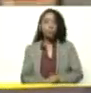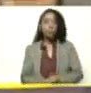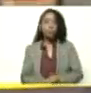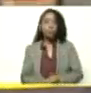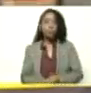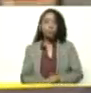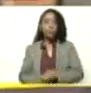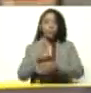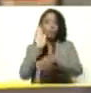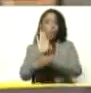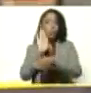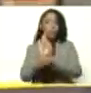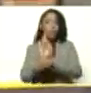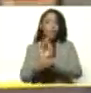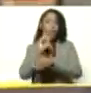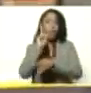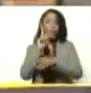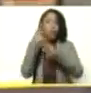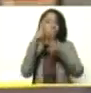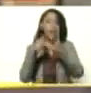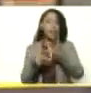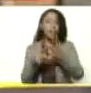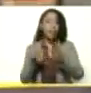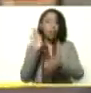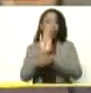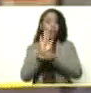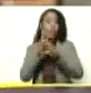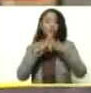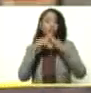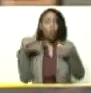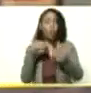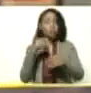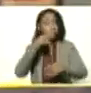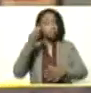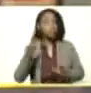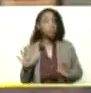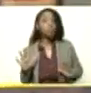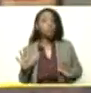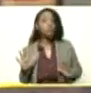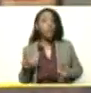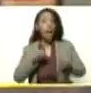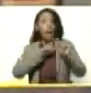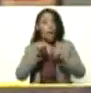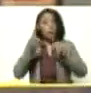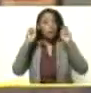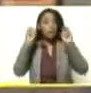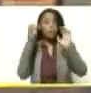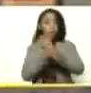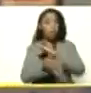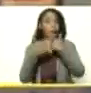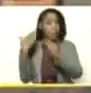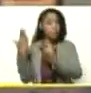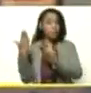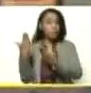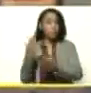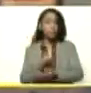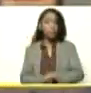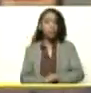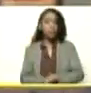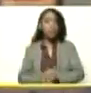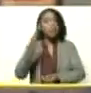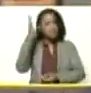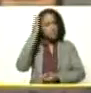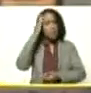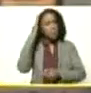si te cuidas de una de las variantes te cuidas de todas verdad es la consigna sabemos